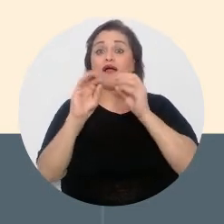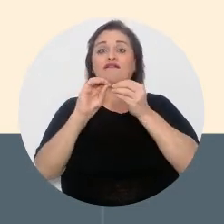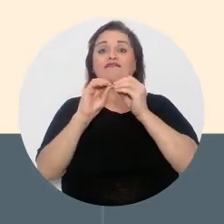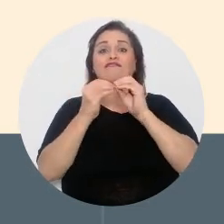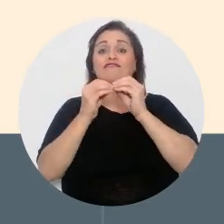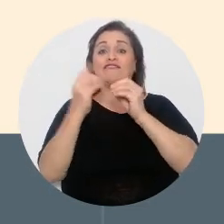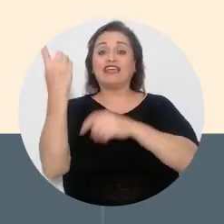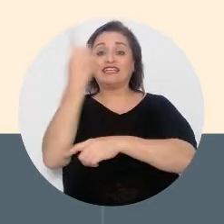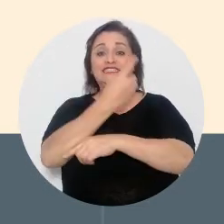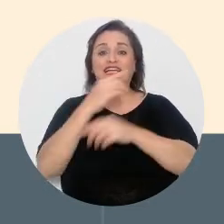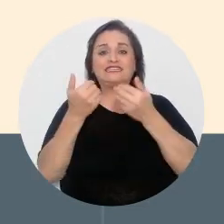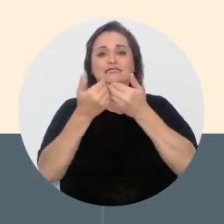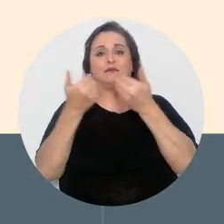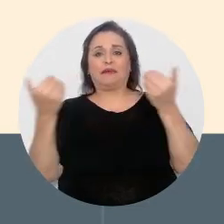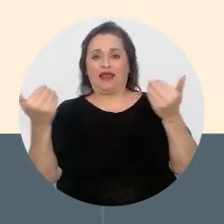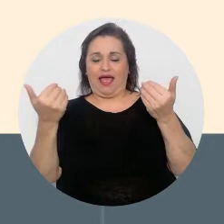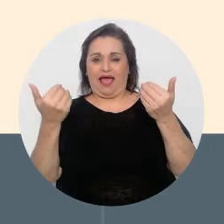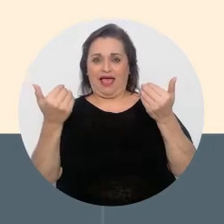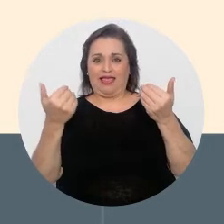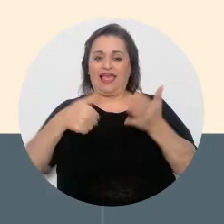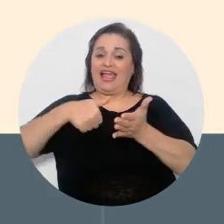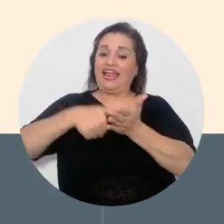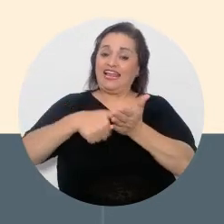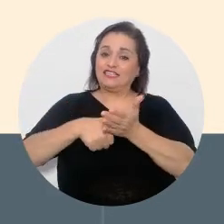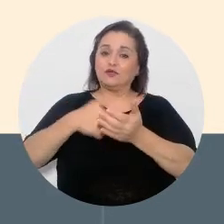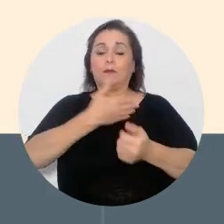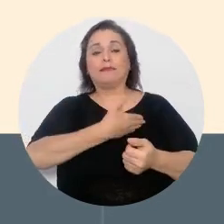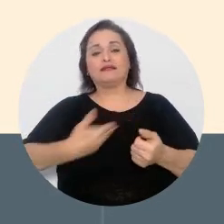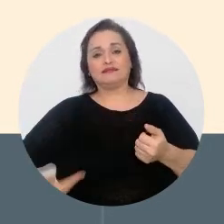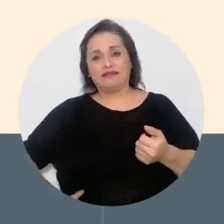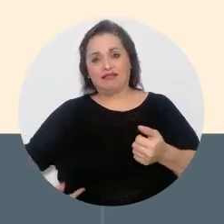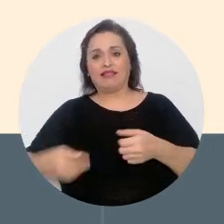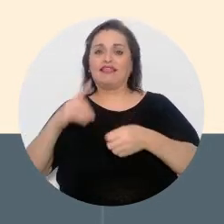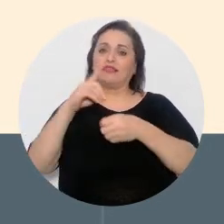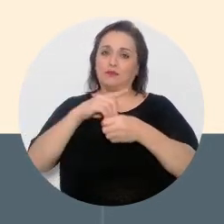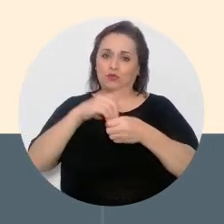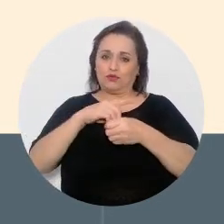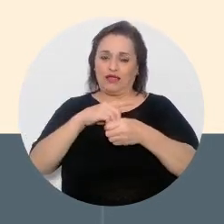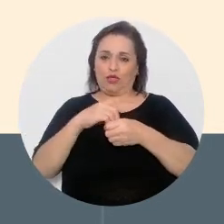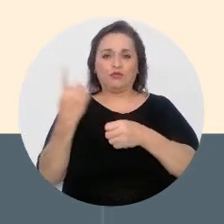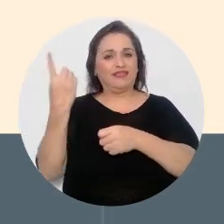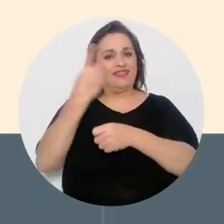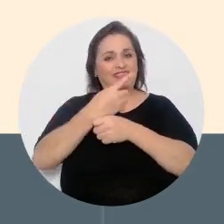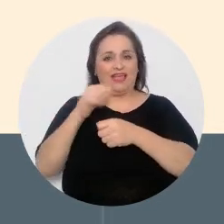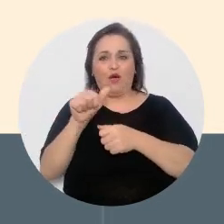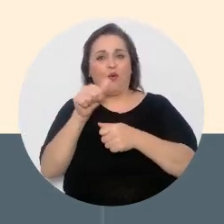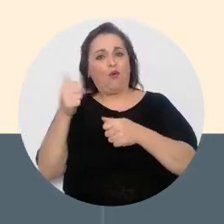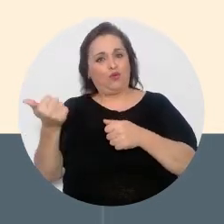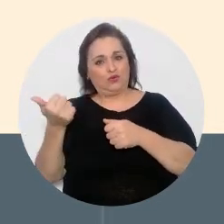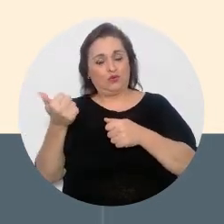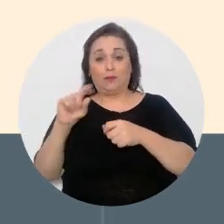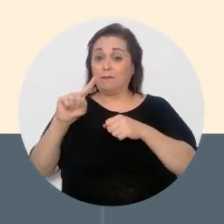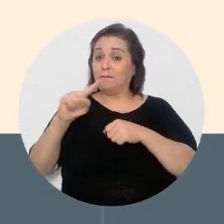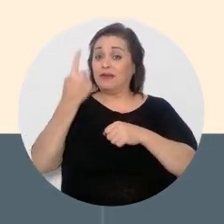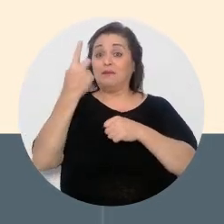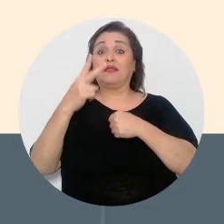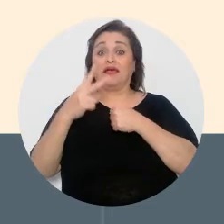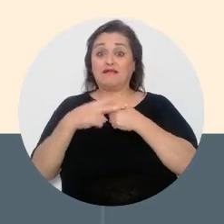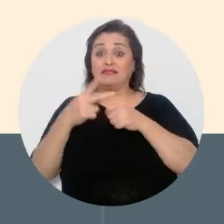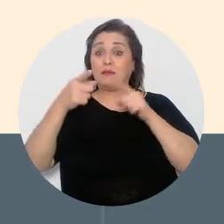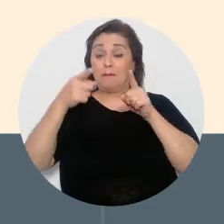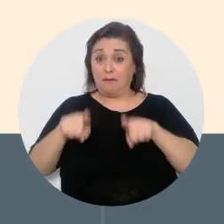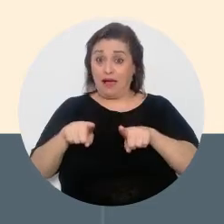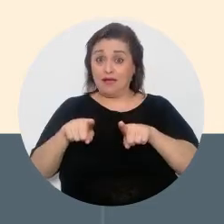separadas. ¿Separada de qué? De la elección de presidencias y las diputaciones, de la presidencia y las diputaciones. La primera vez